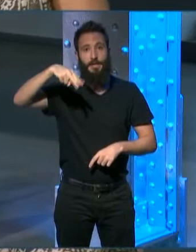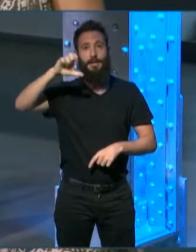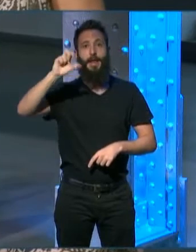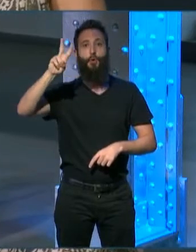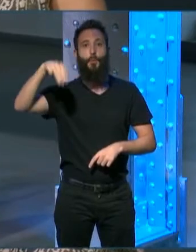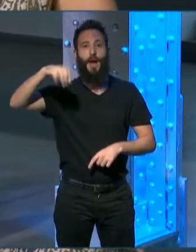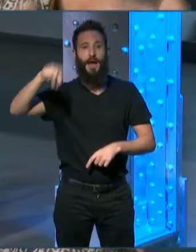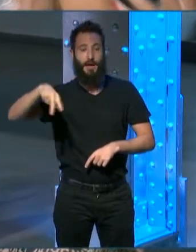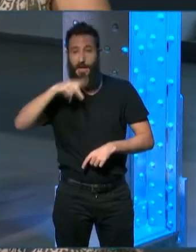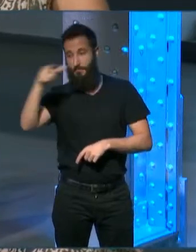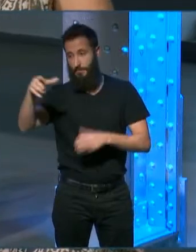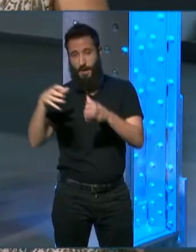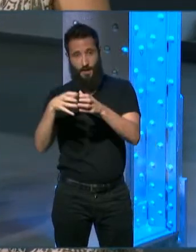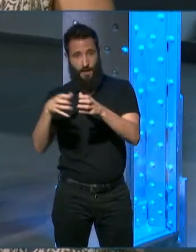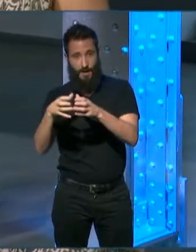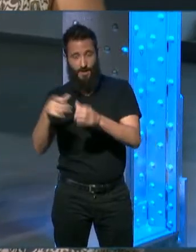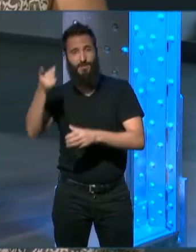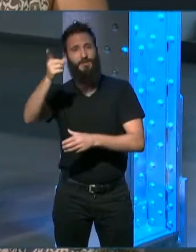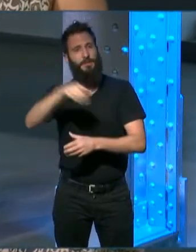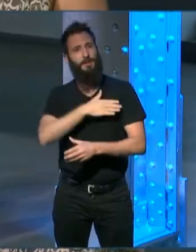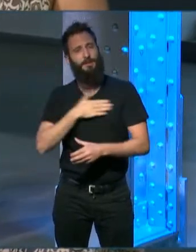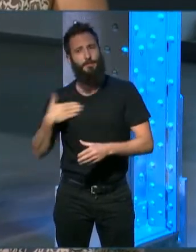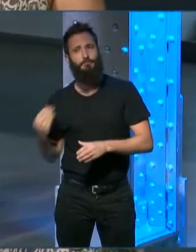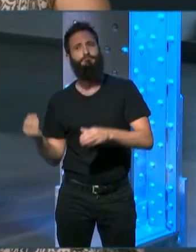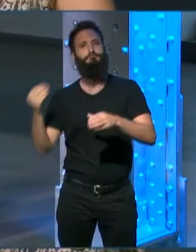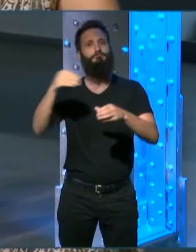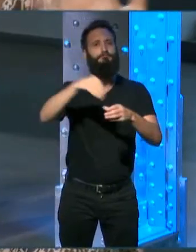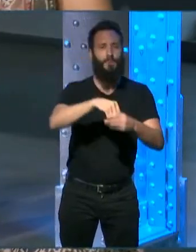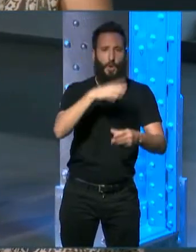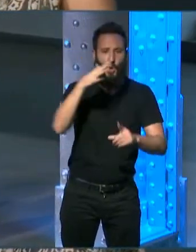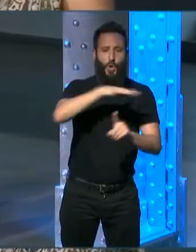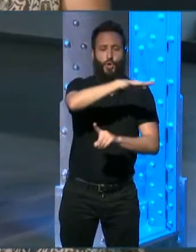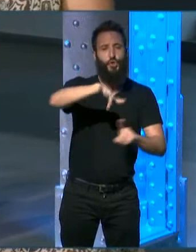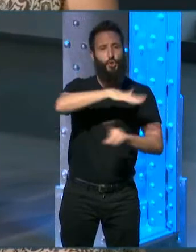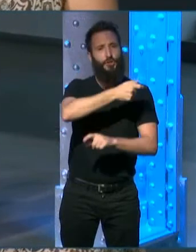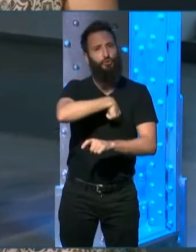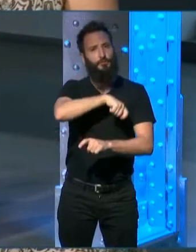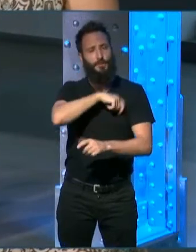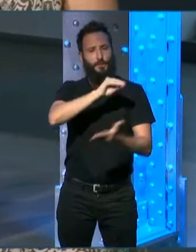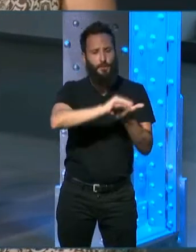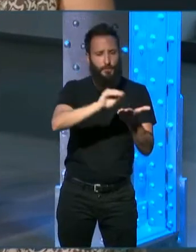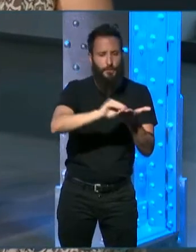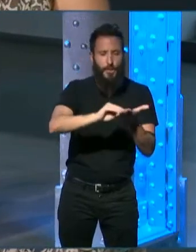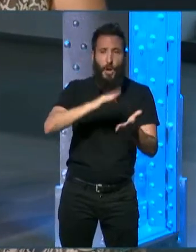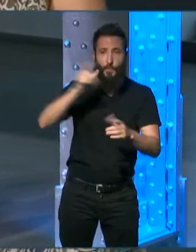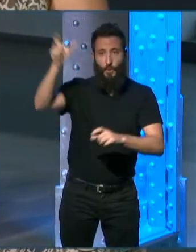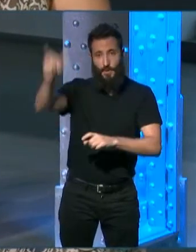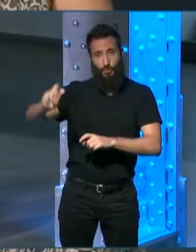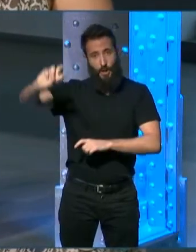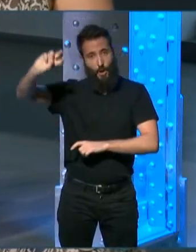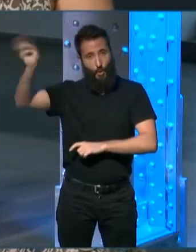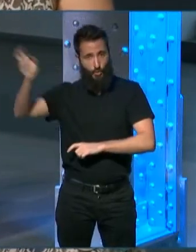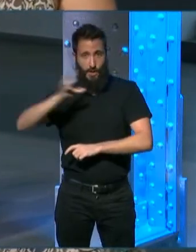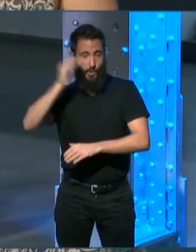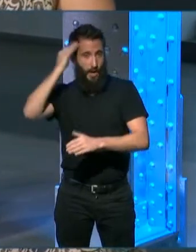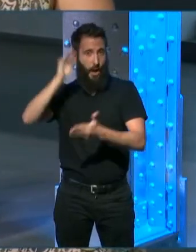¿no? Como qué significa escribir en el contexto español siendo de otro lugar, ¿no? Como pueden ser estos tres